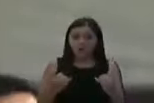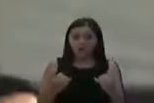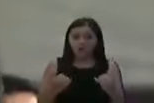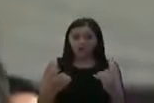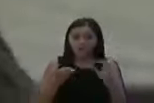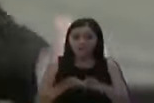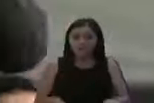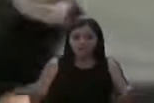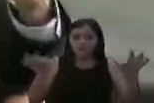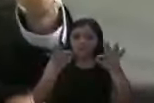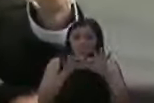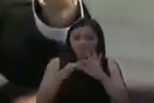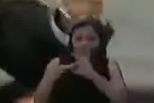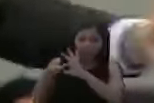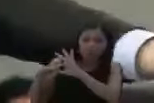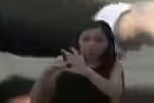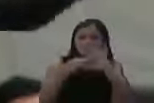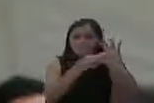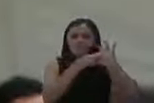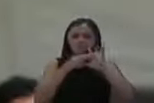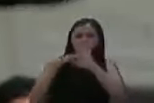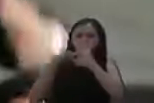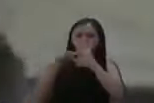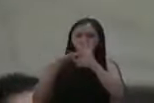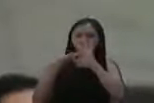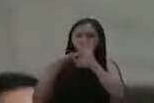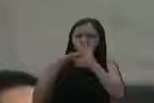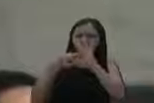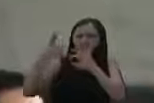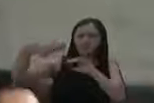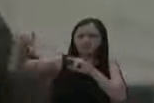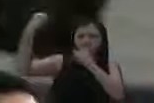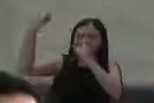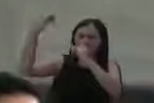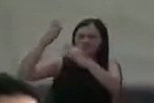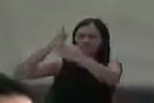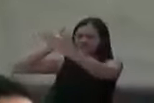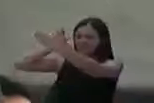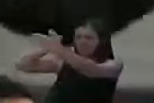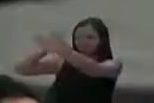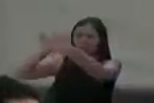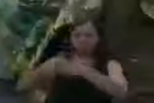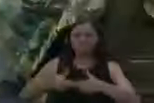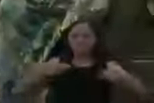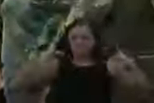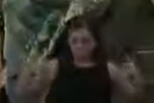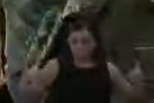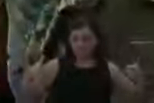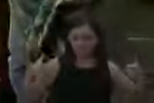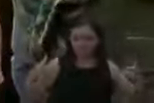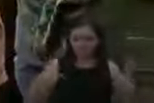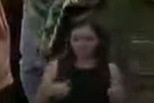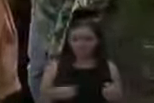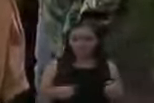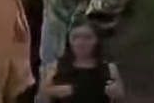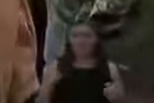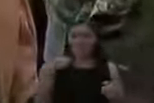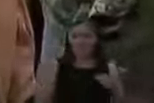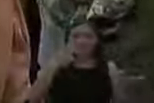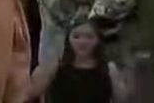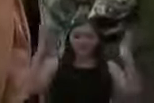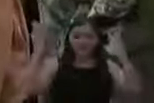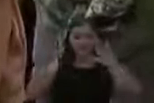compatriotas Unidos ante la rebelión de la burguesía somos más muchísimo más